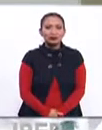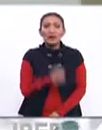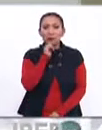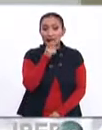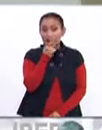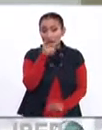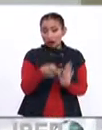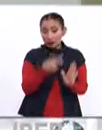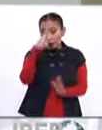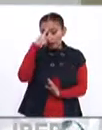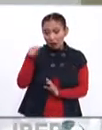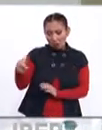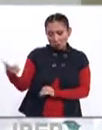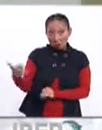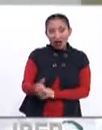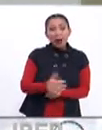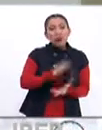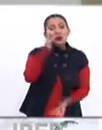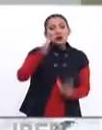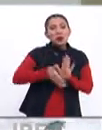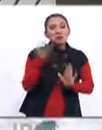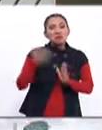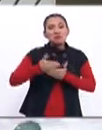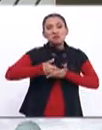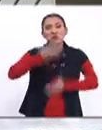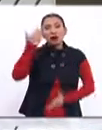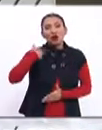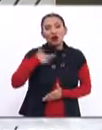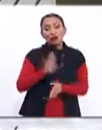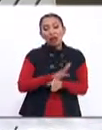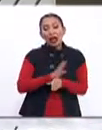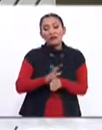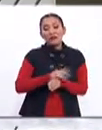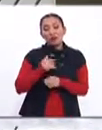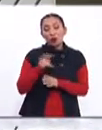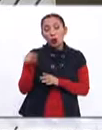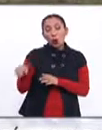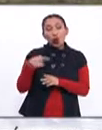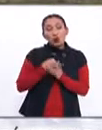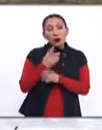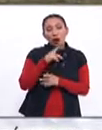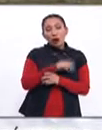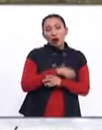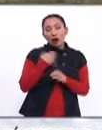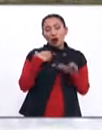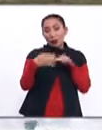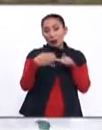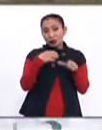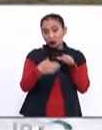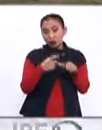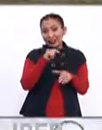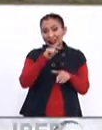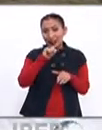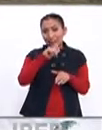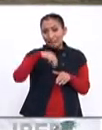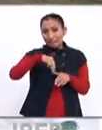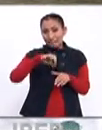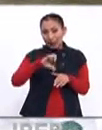También reiteró que México pagará gran parte de la construcción del muro con los beneficios que dejará el nuevo tratado comercial, el